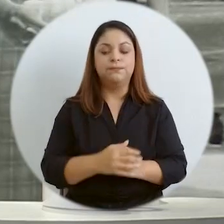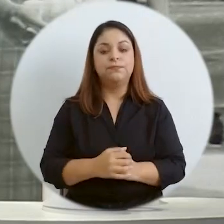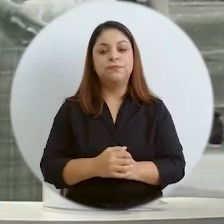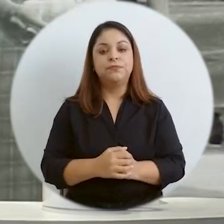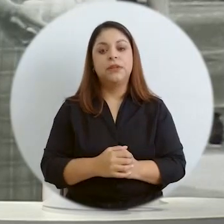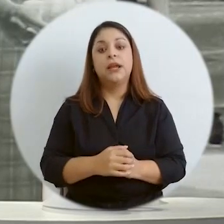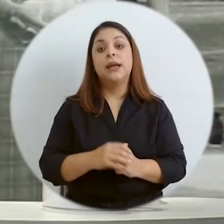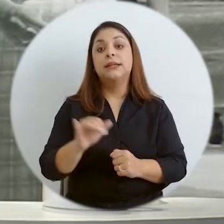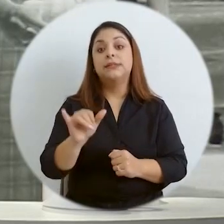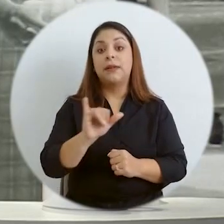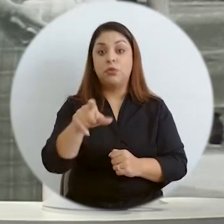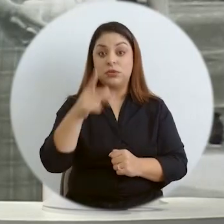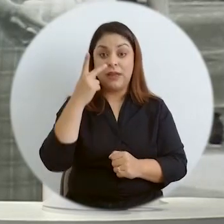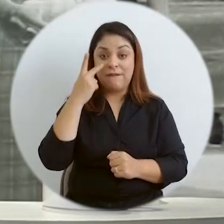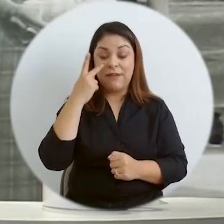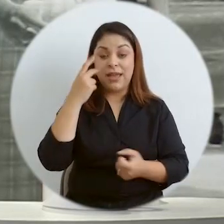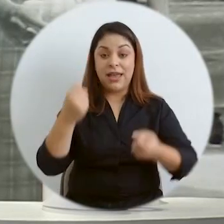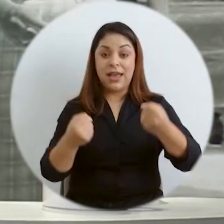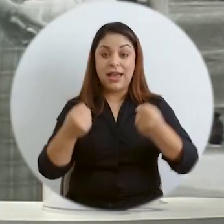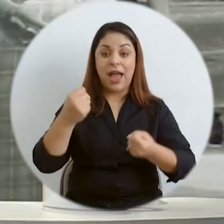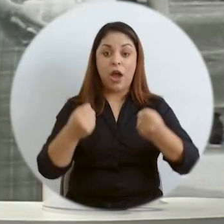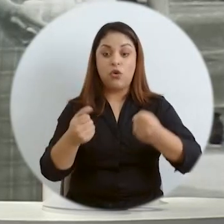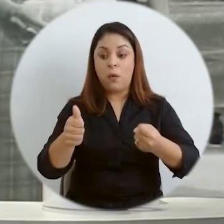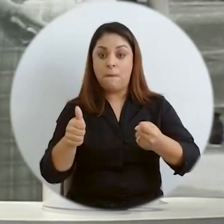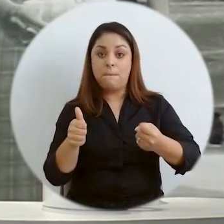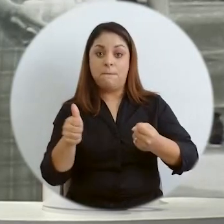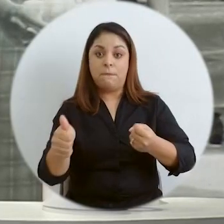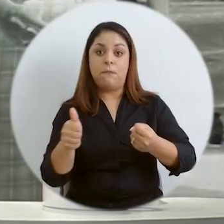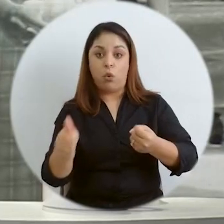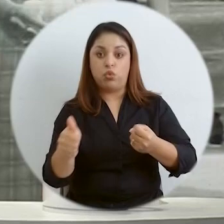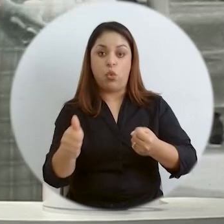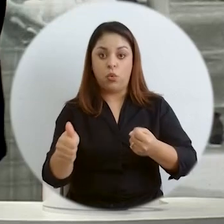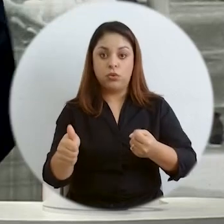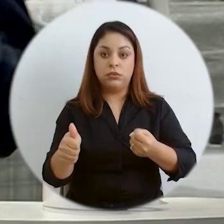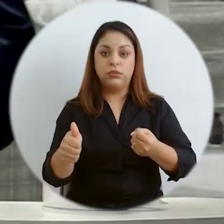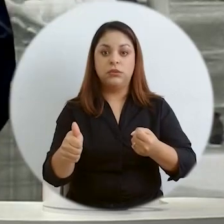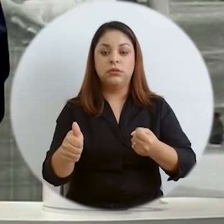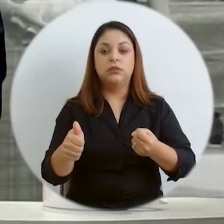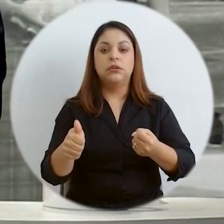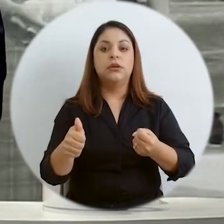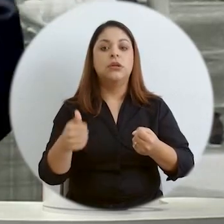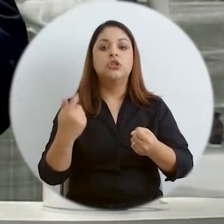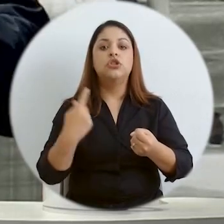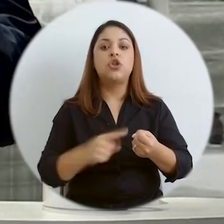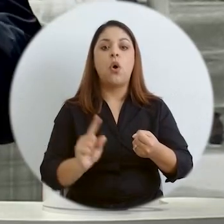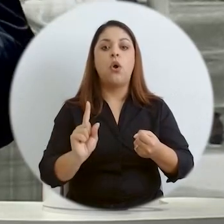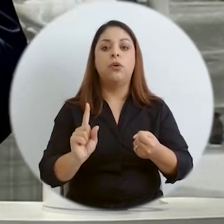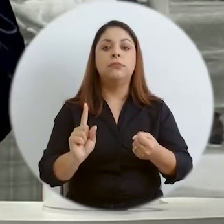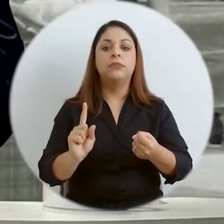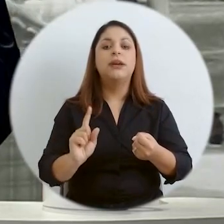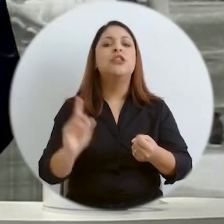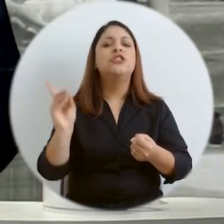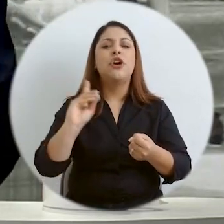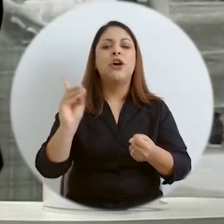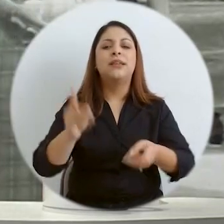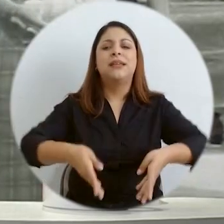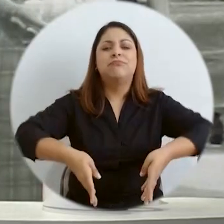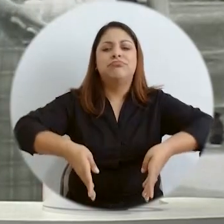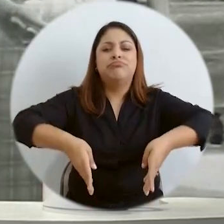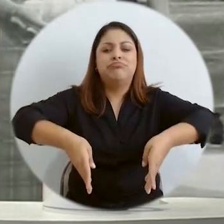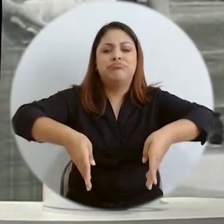tienen un carro con botón crucero, la única zona del país donde se puede usar es entre Cañas y Liberia, que es la única carretera bonita, amplia y con carriles bien